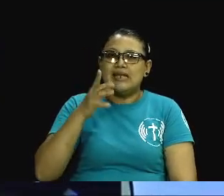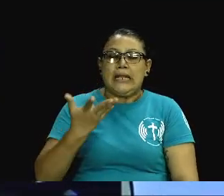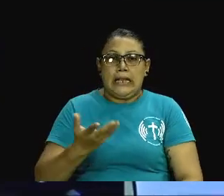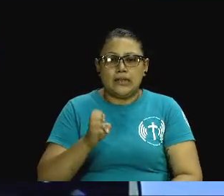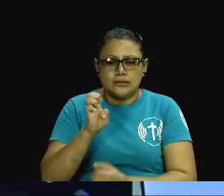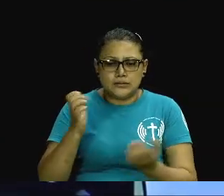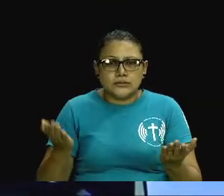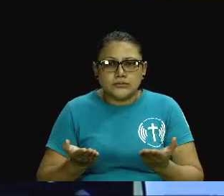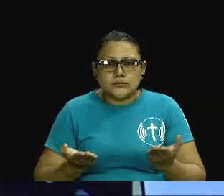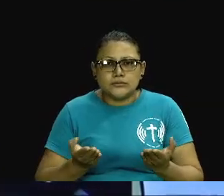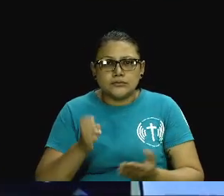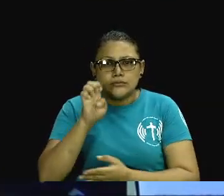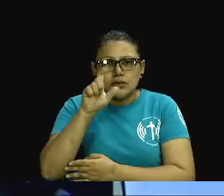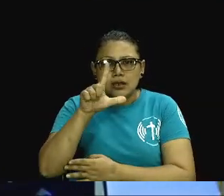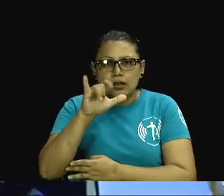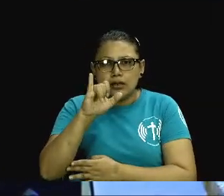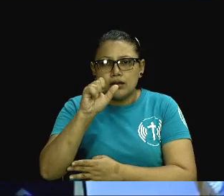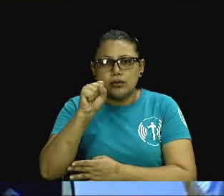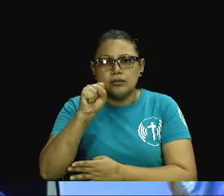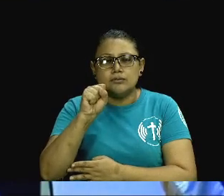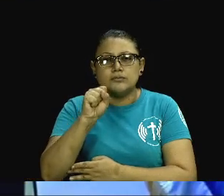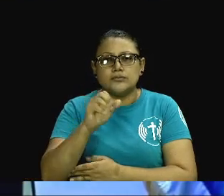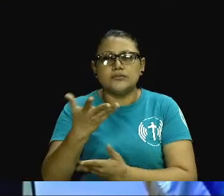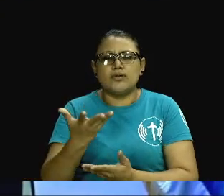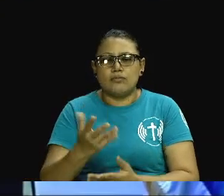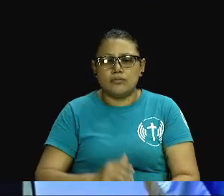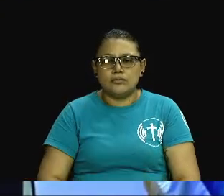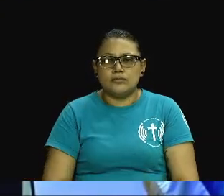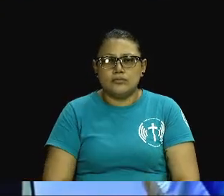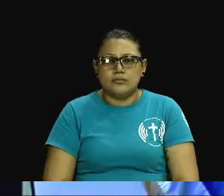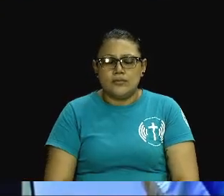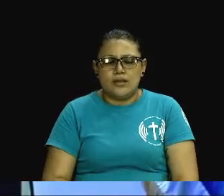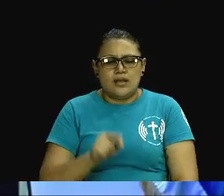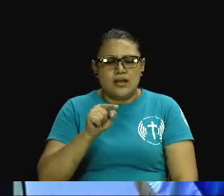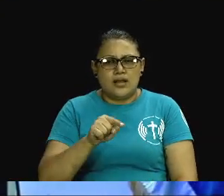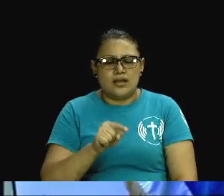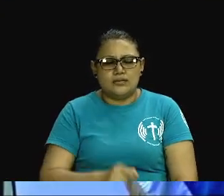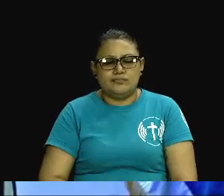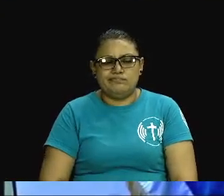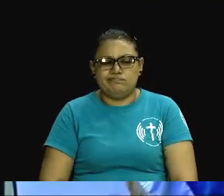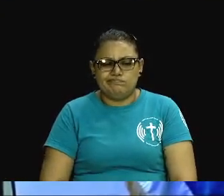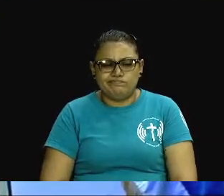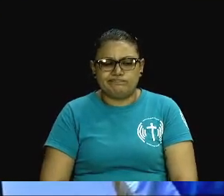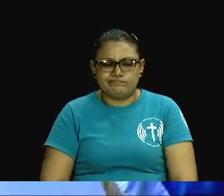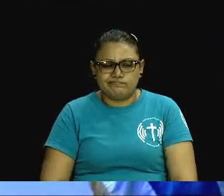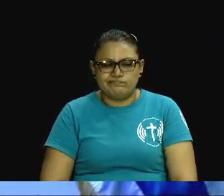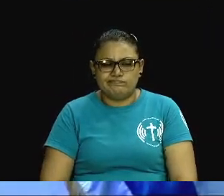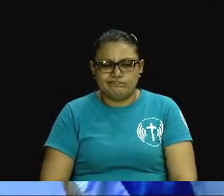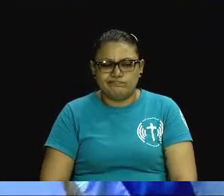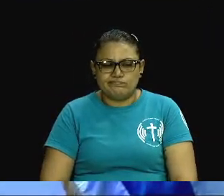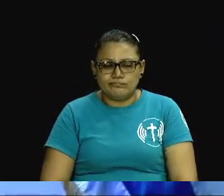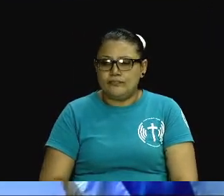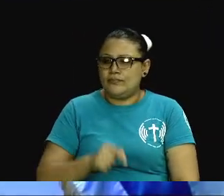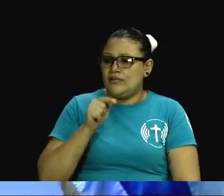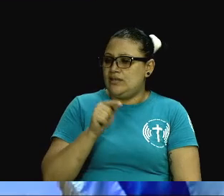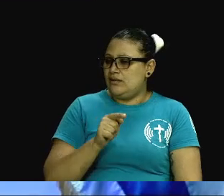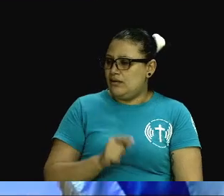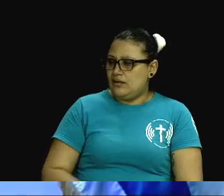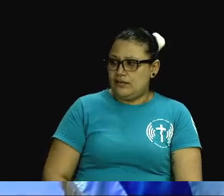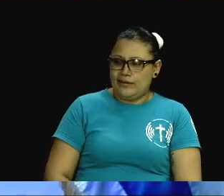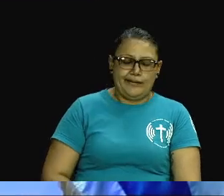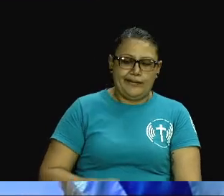del tamaño de la palma de su mano y dijo sting circunciso